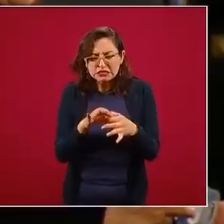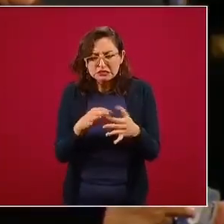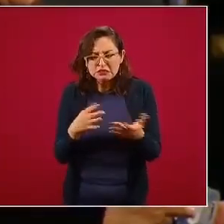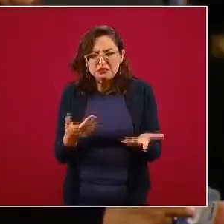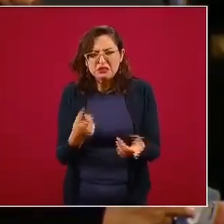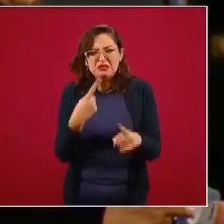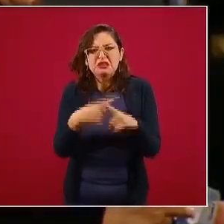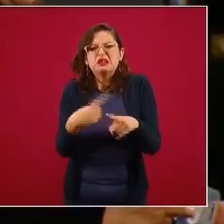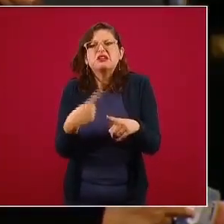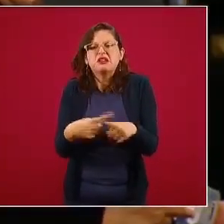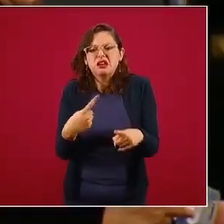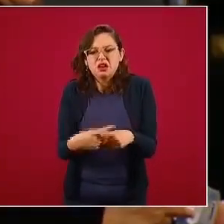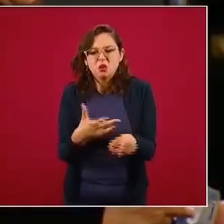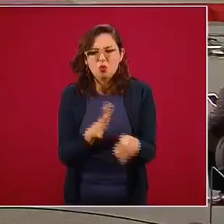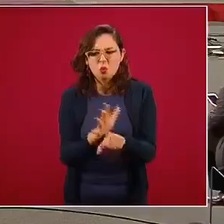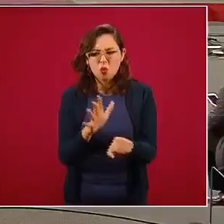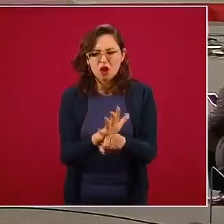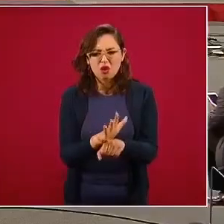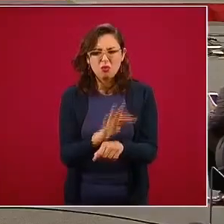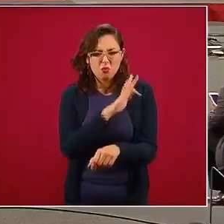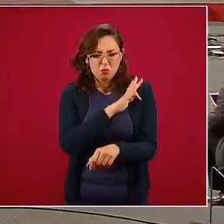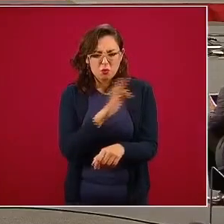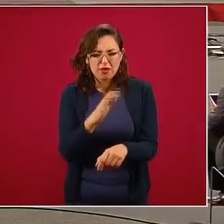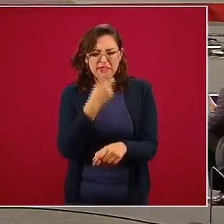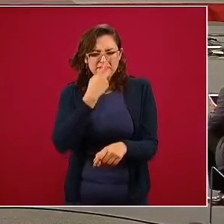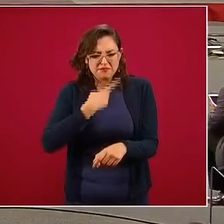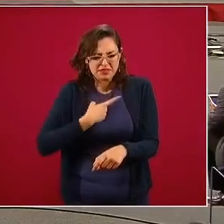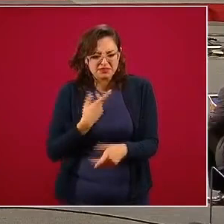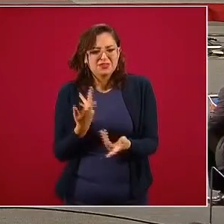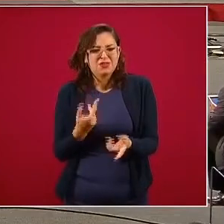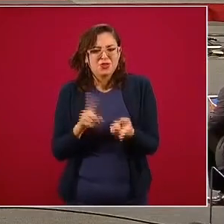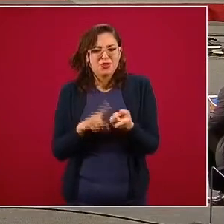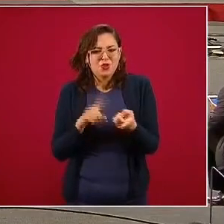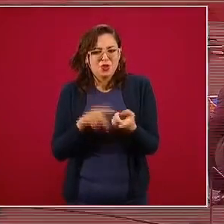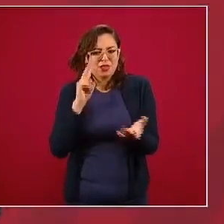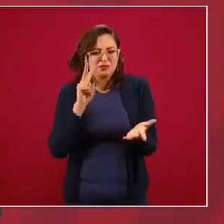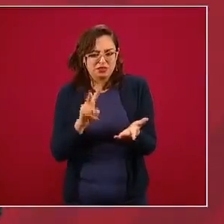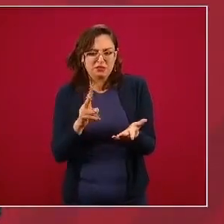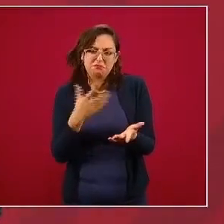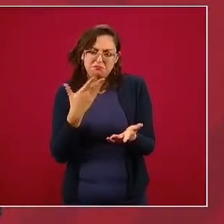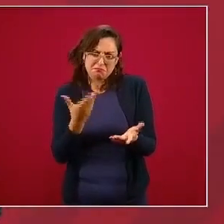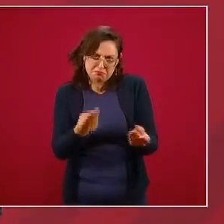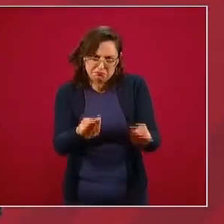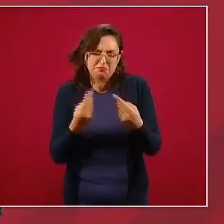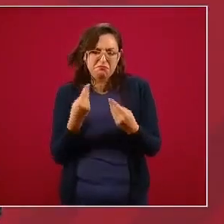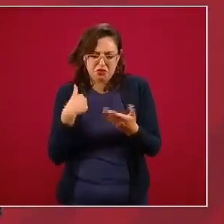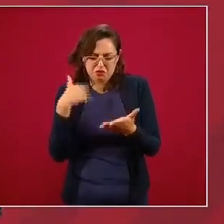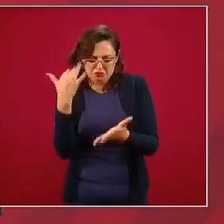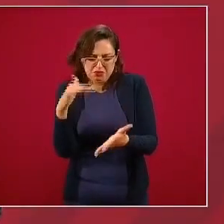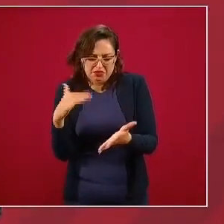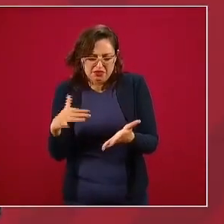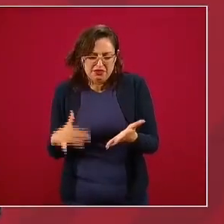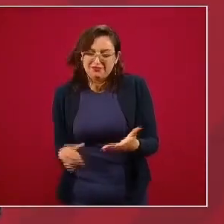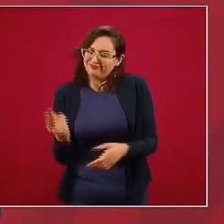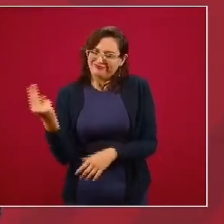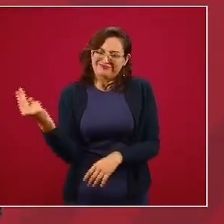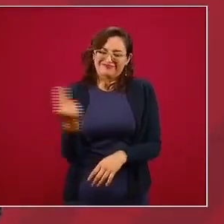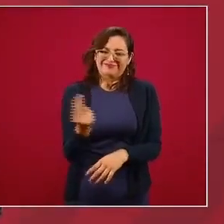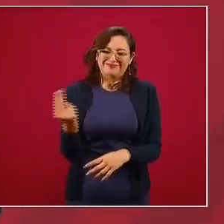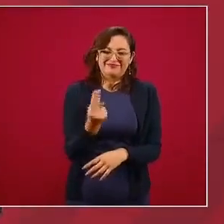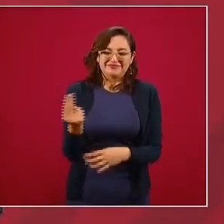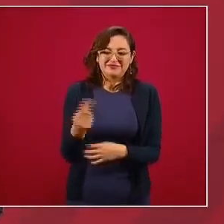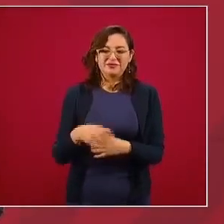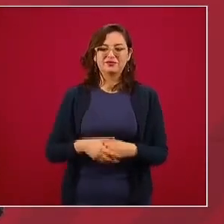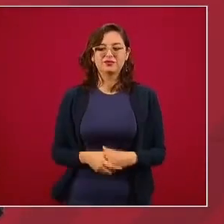Si nos puede compartir la bibliografía, sería estupendo para leerlo. Habíamos comentado en ocasiones